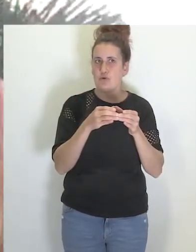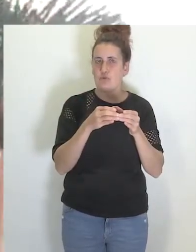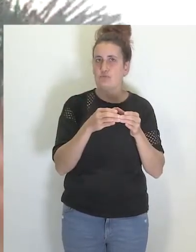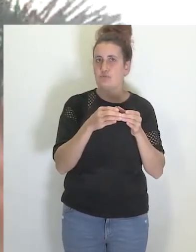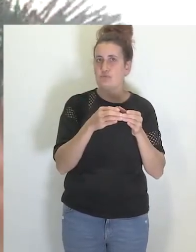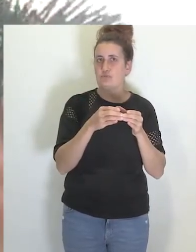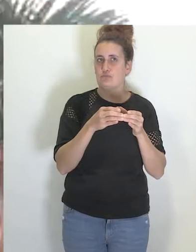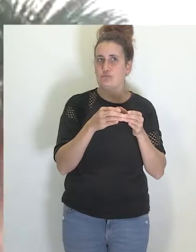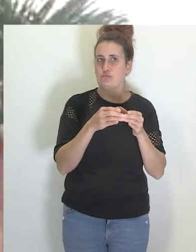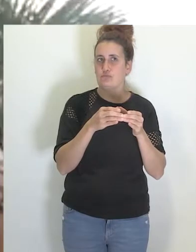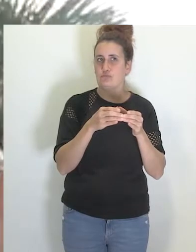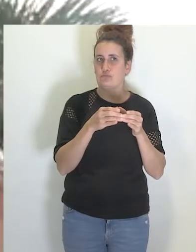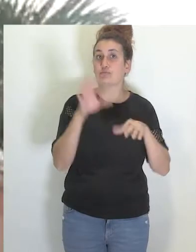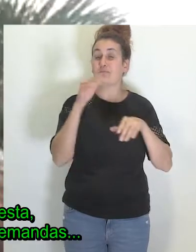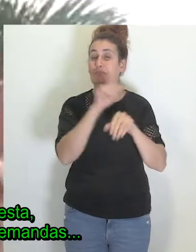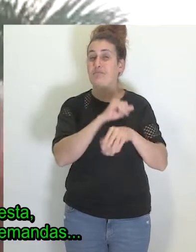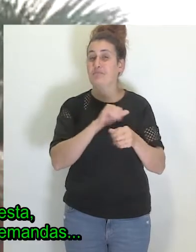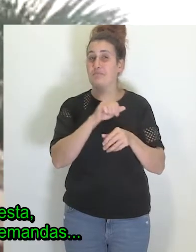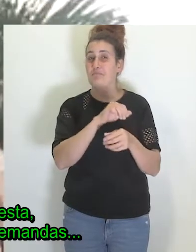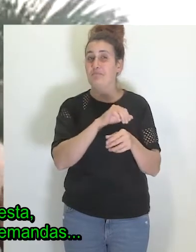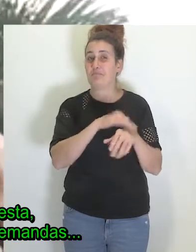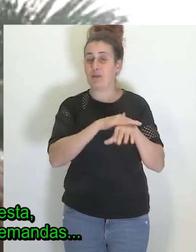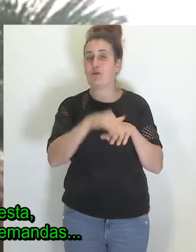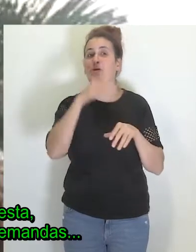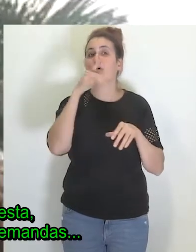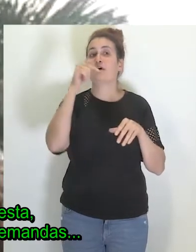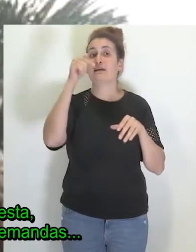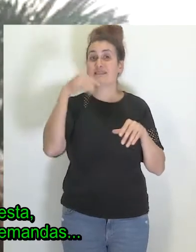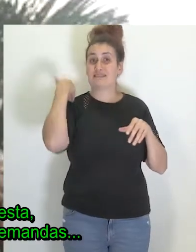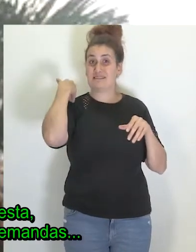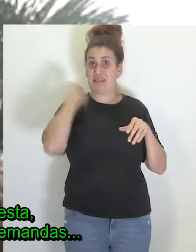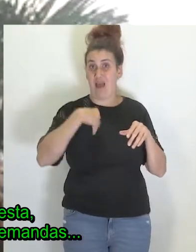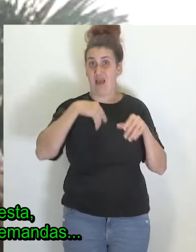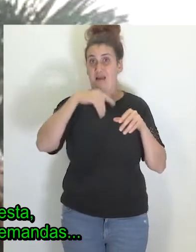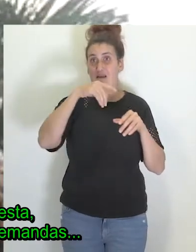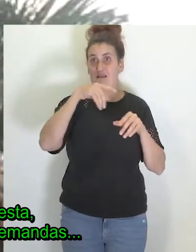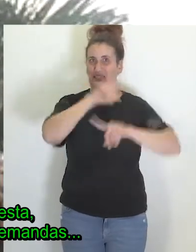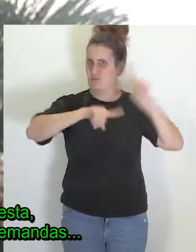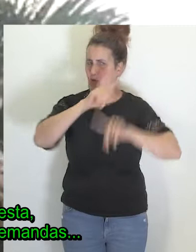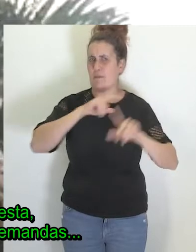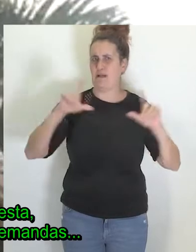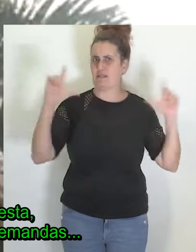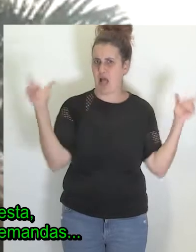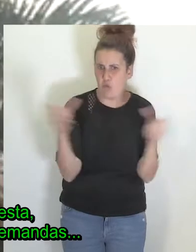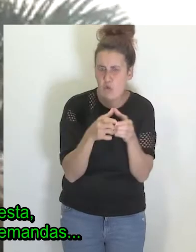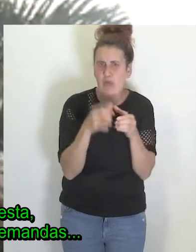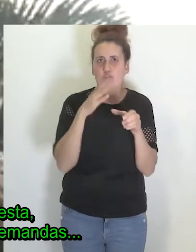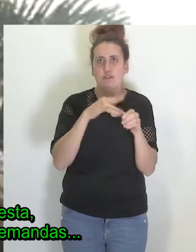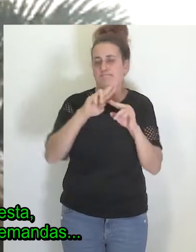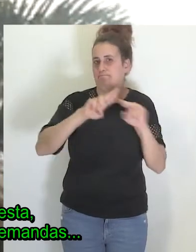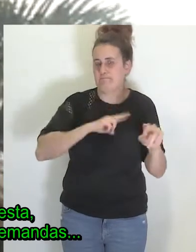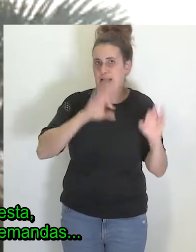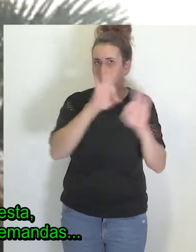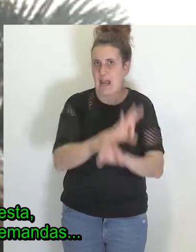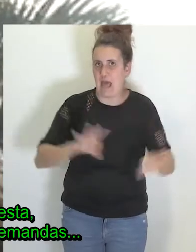Ya hay un acumulado, lo siento, que están sin respuesta, están